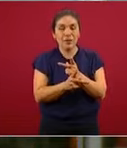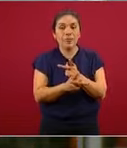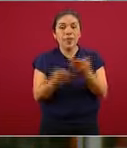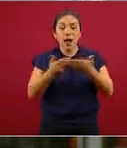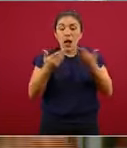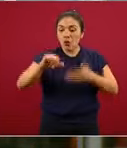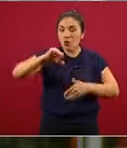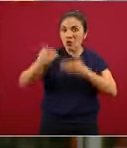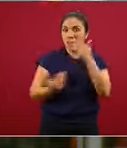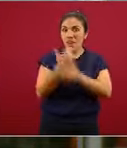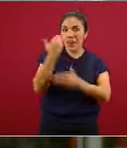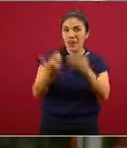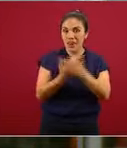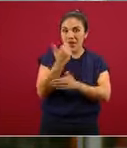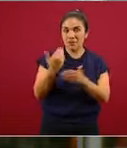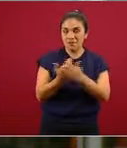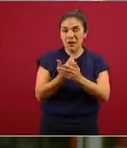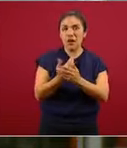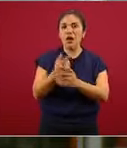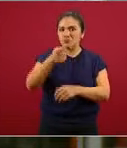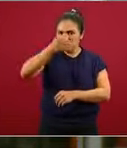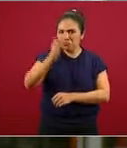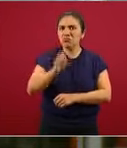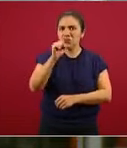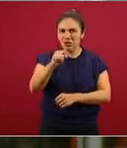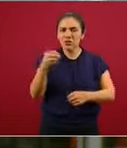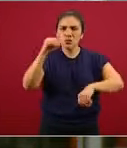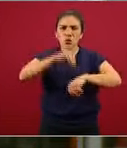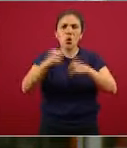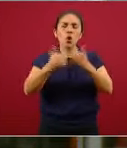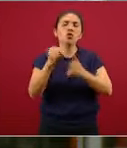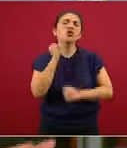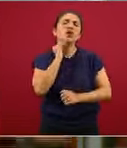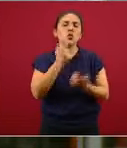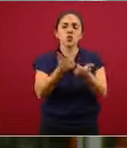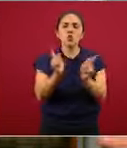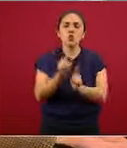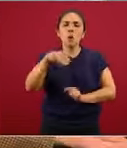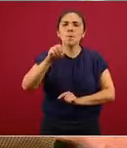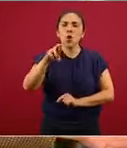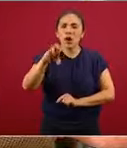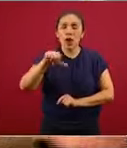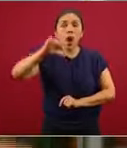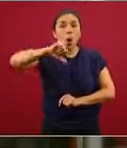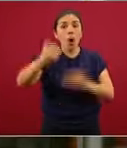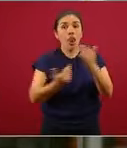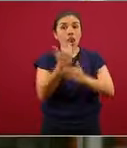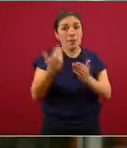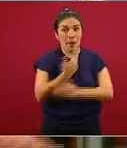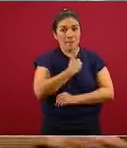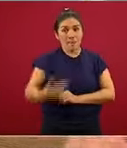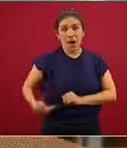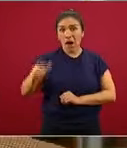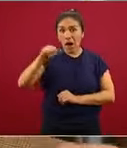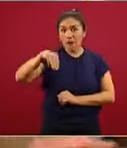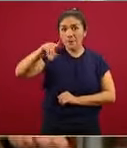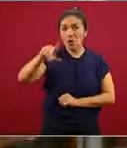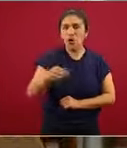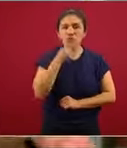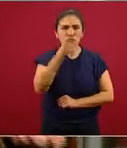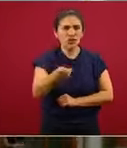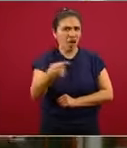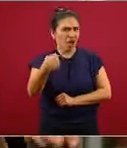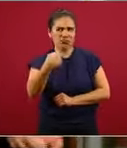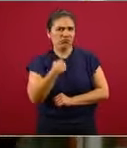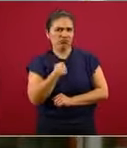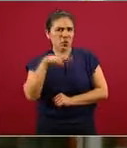hoy en la mañana, que estaba a favor de estas iniciativas que iba a presentar senadores de Morena, y hoy en la mañana el presidente Andrés Manuel López Obrador dice que él no